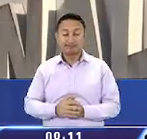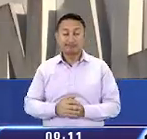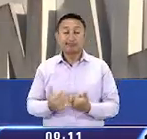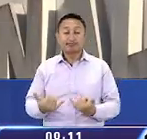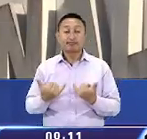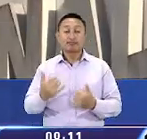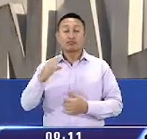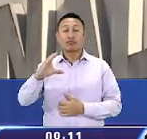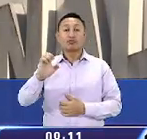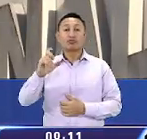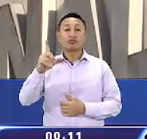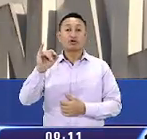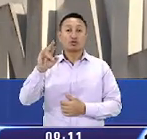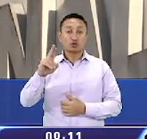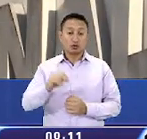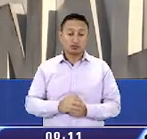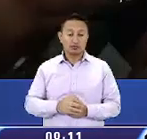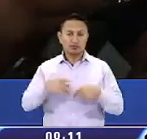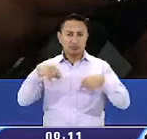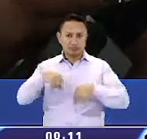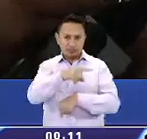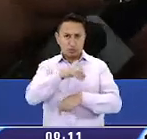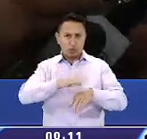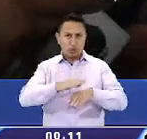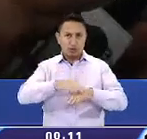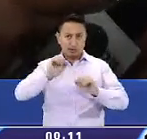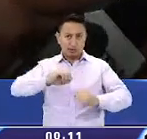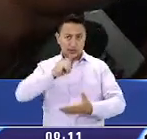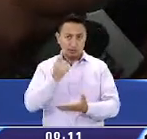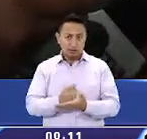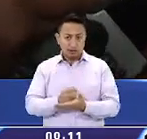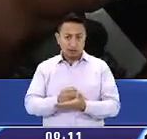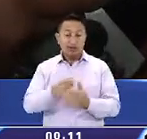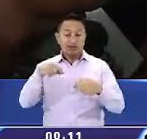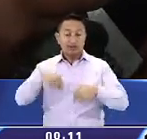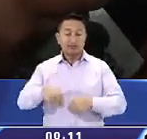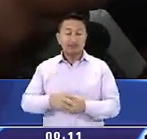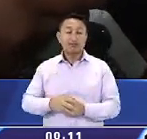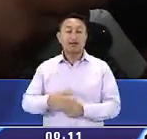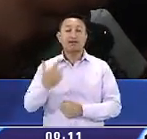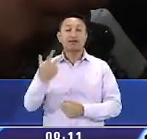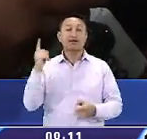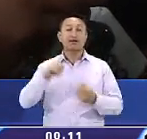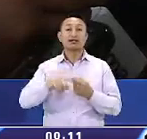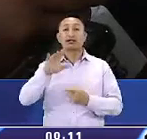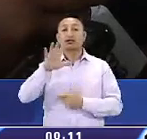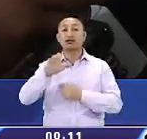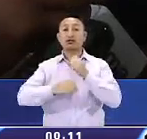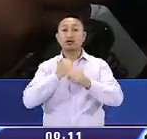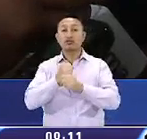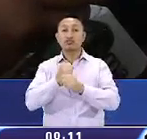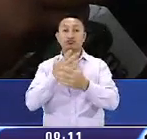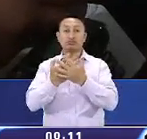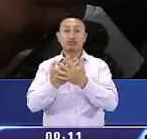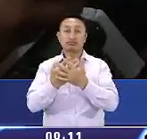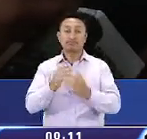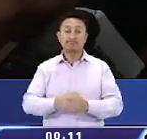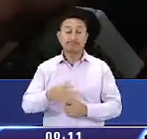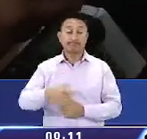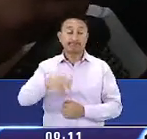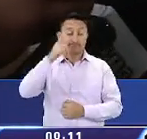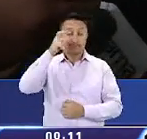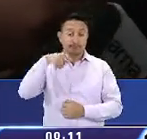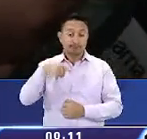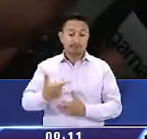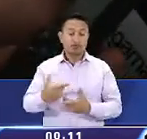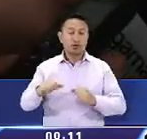caso celu de comprobarse su responsabilidad el delito es penado con TR a 5 años de prisión la fiscalía anunció que la